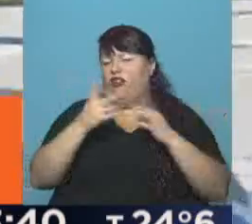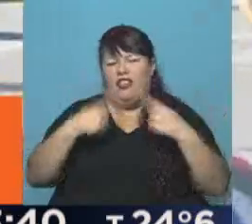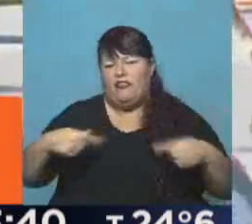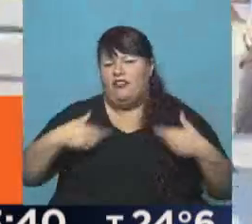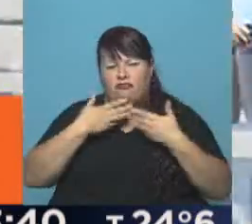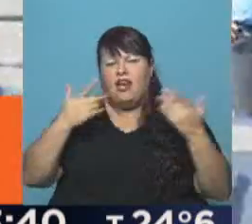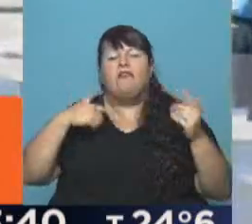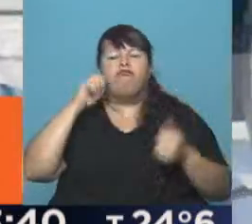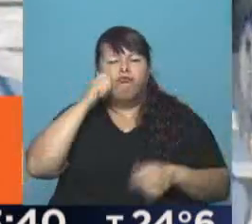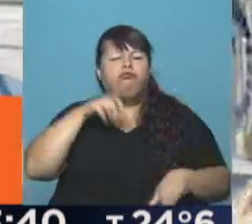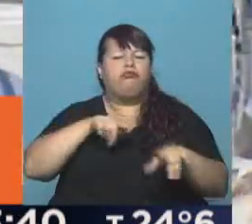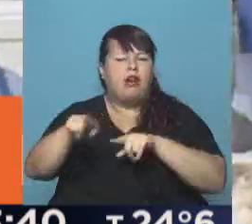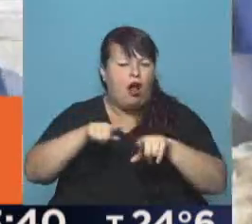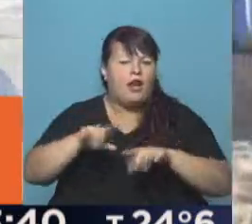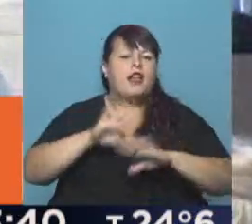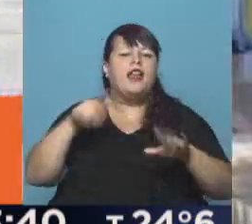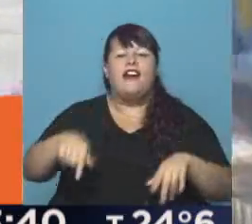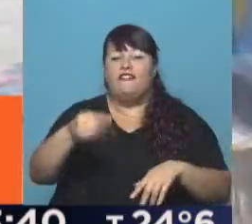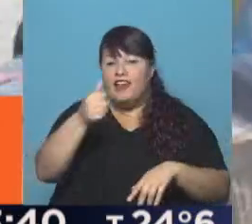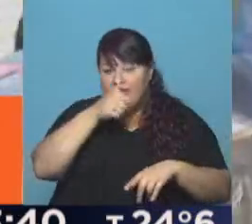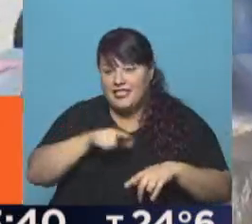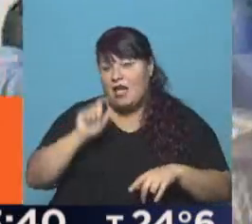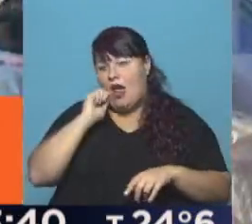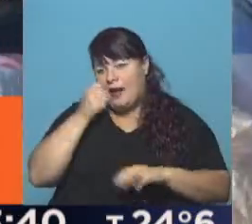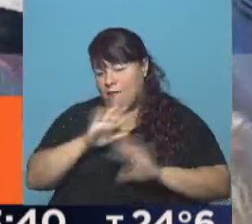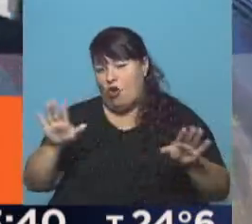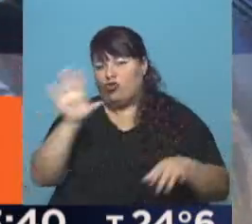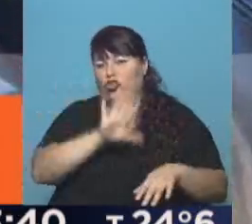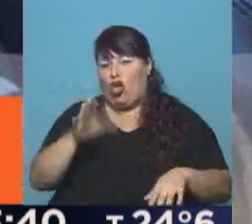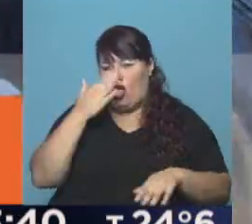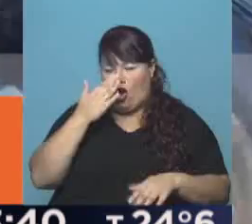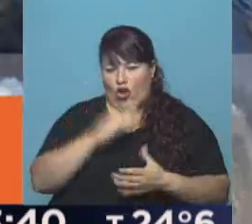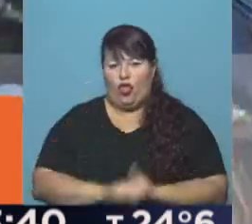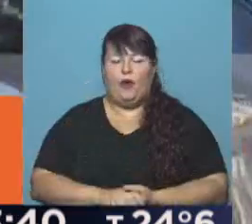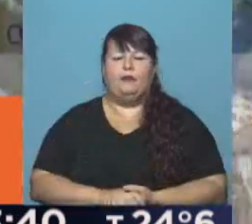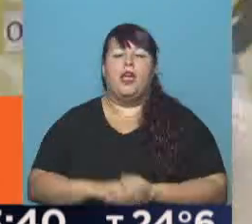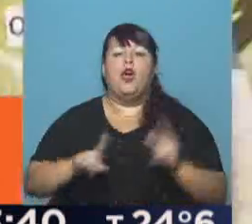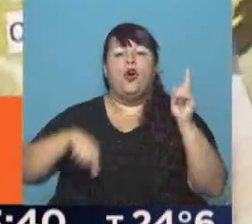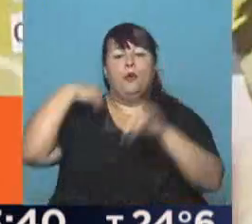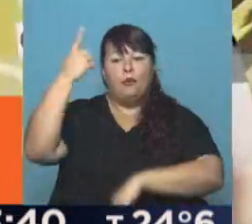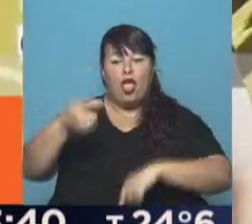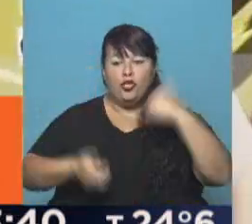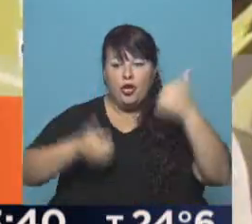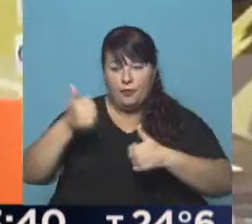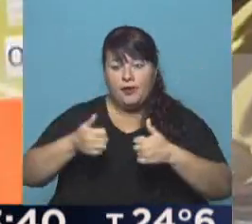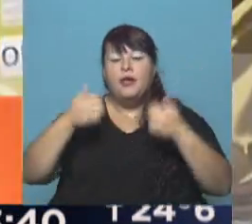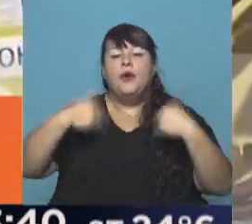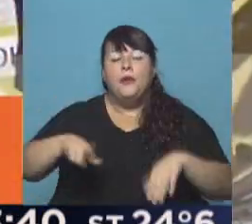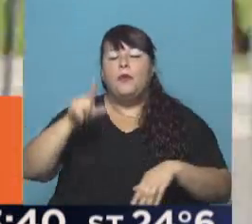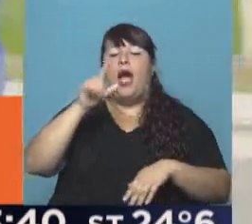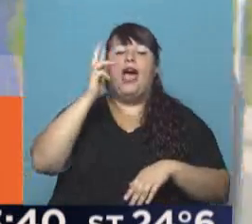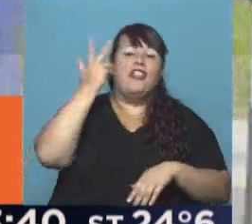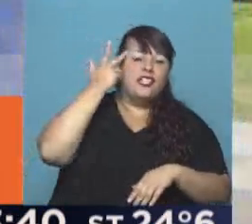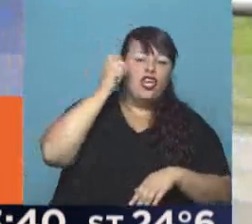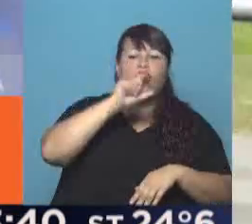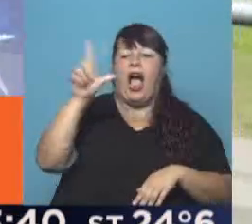vista hemos tenido un gran rally y estamos con un fin de semana extraordinario de vertov y 6-4 la próxima competencia se disputará entre el